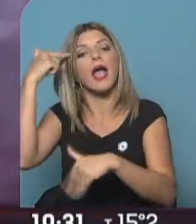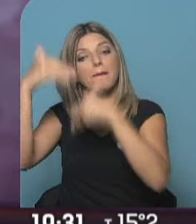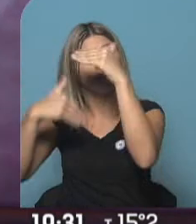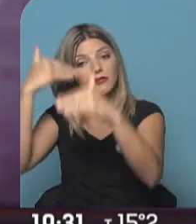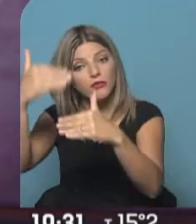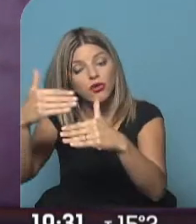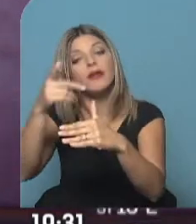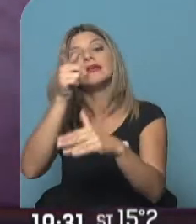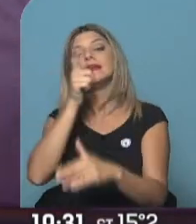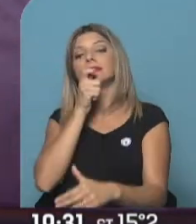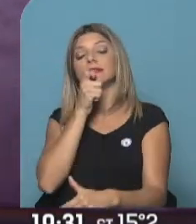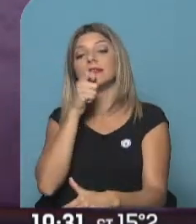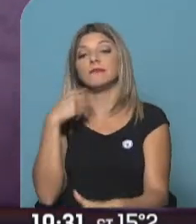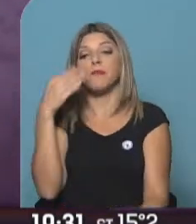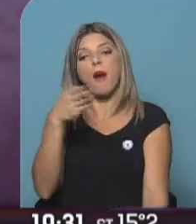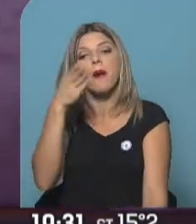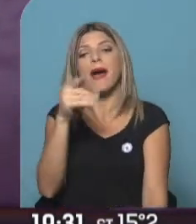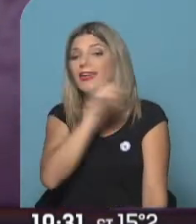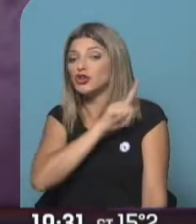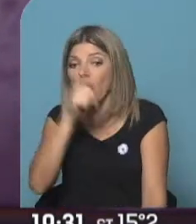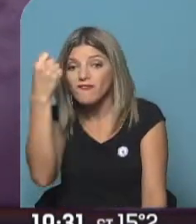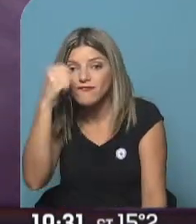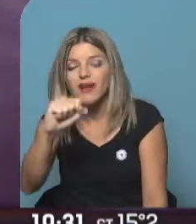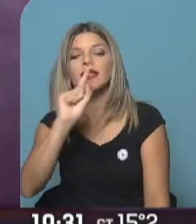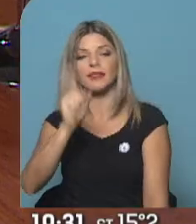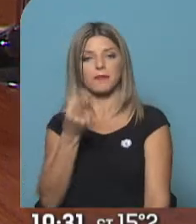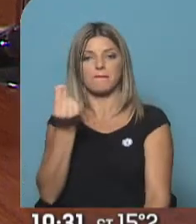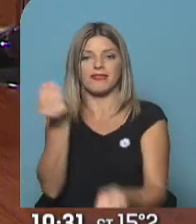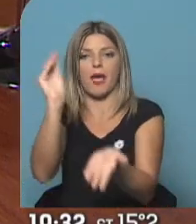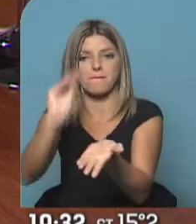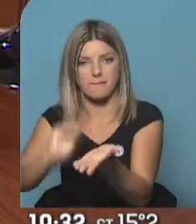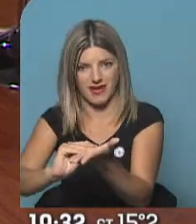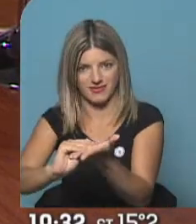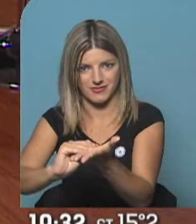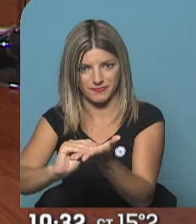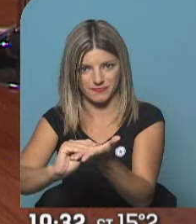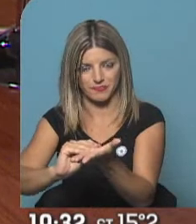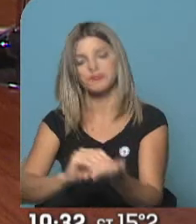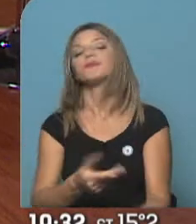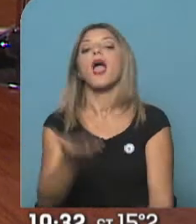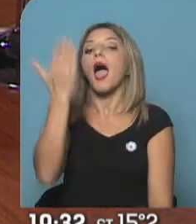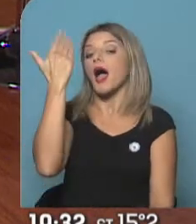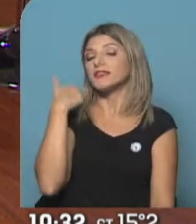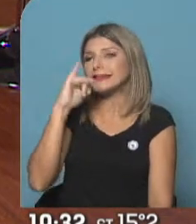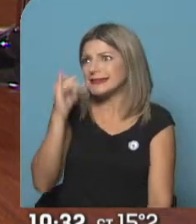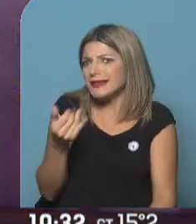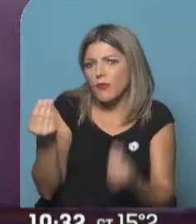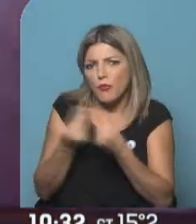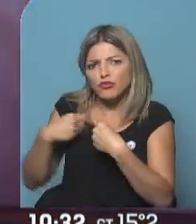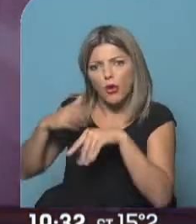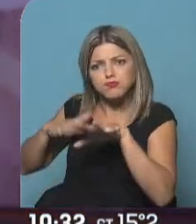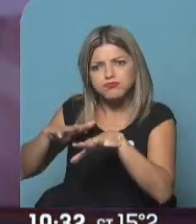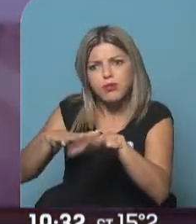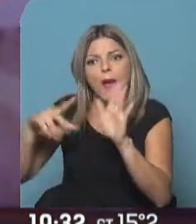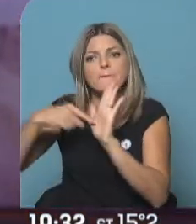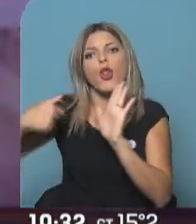aquellos que no han faltado qué es lo que hay que destacar también de la marcha de ayer como bien decías fue multitudinaria pero hubo clases en la mayoría de